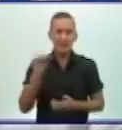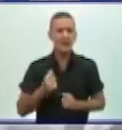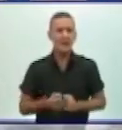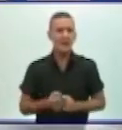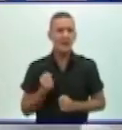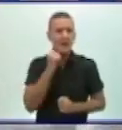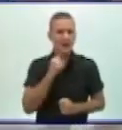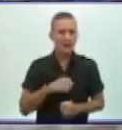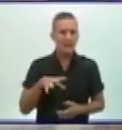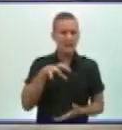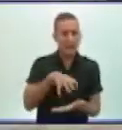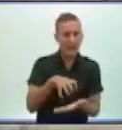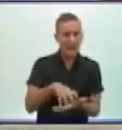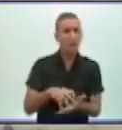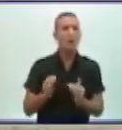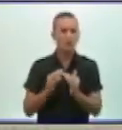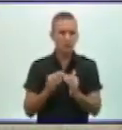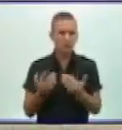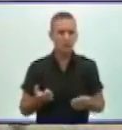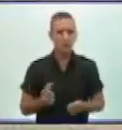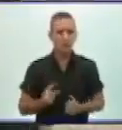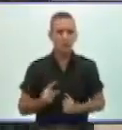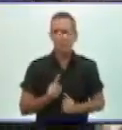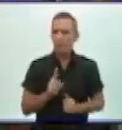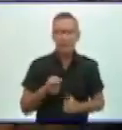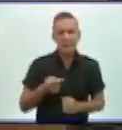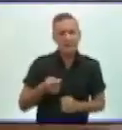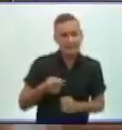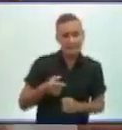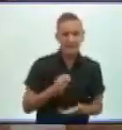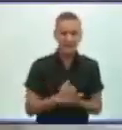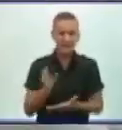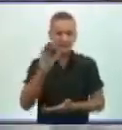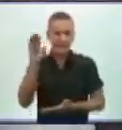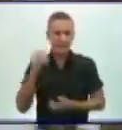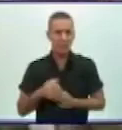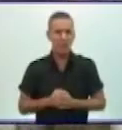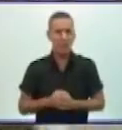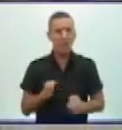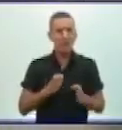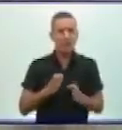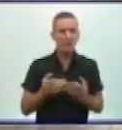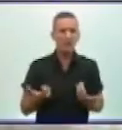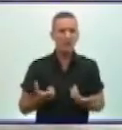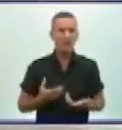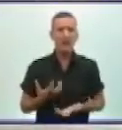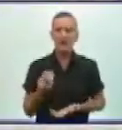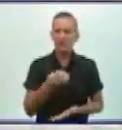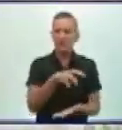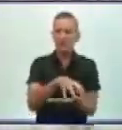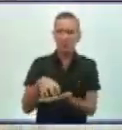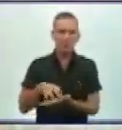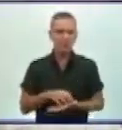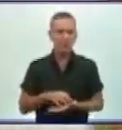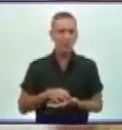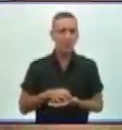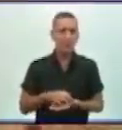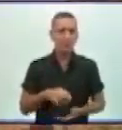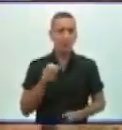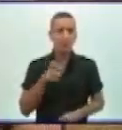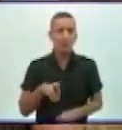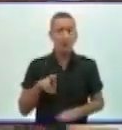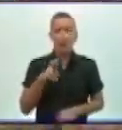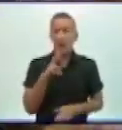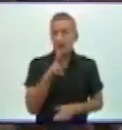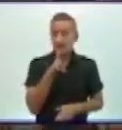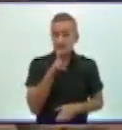en el lugar donde viven, que quizás no es tan cerca de la escuela. Funcionan en muchos lugares los CDR infantiles. Son magníficas